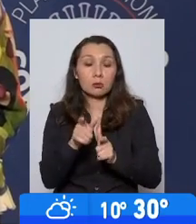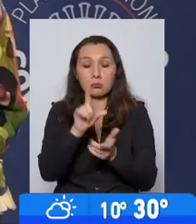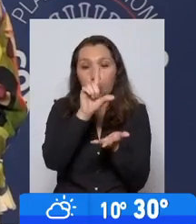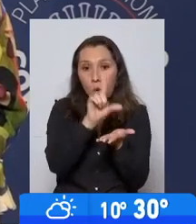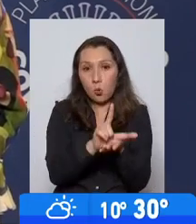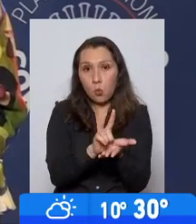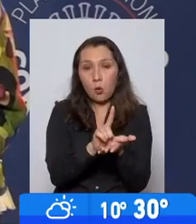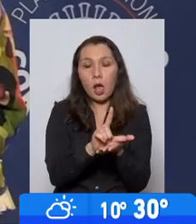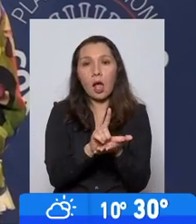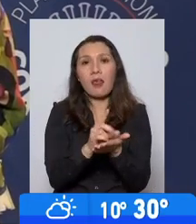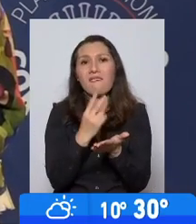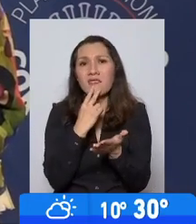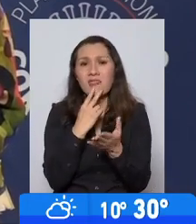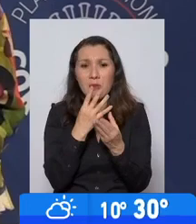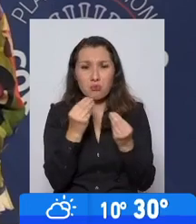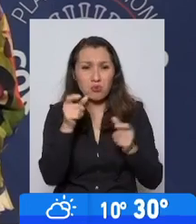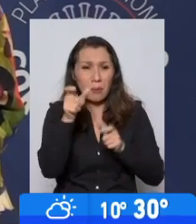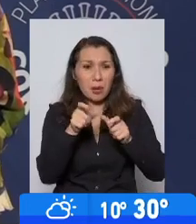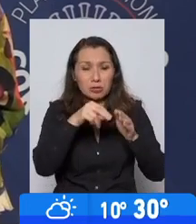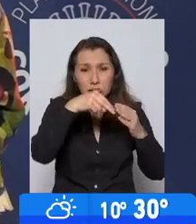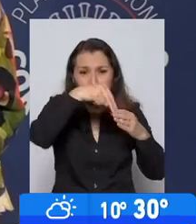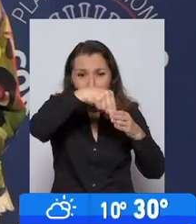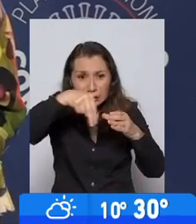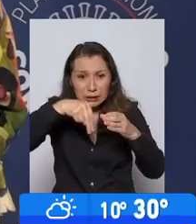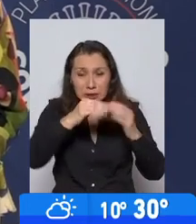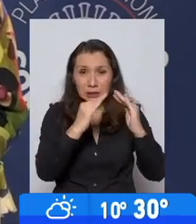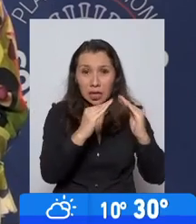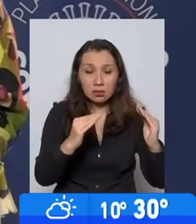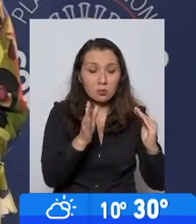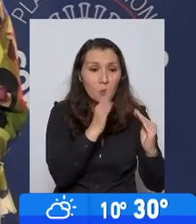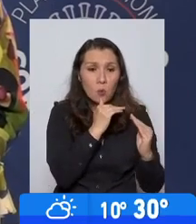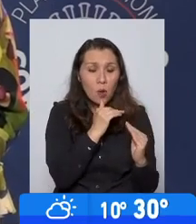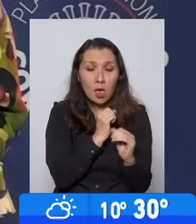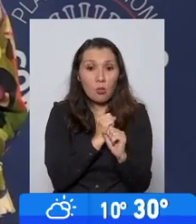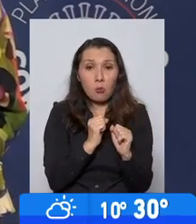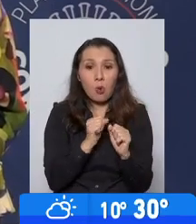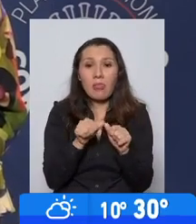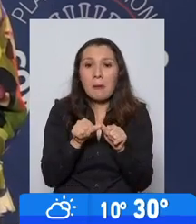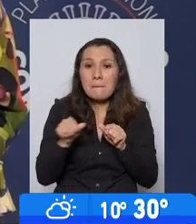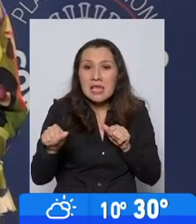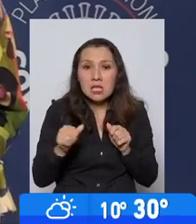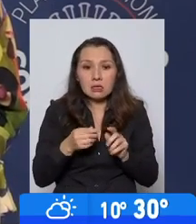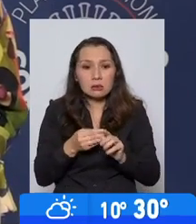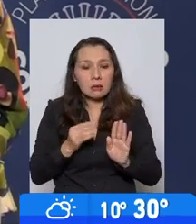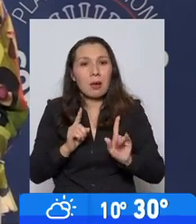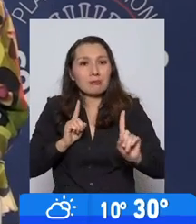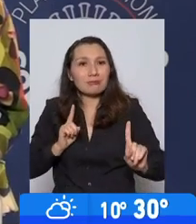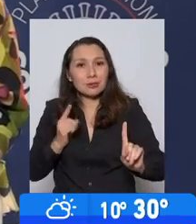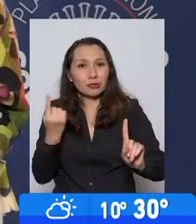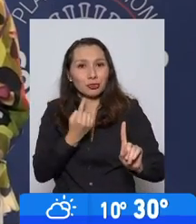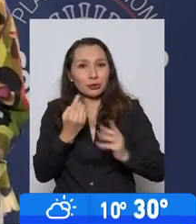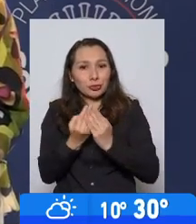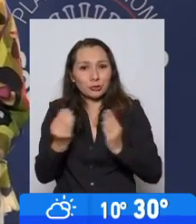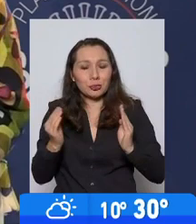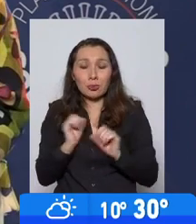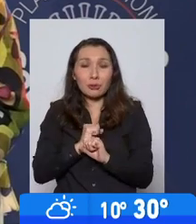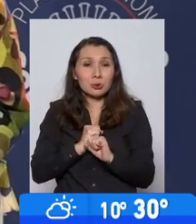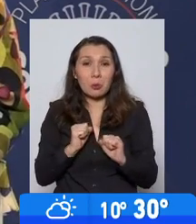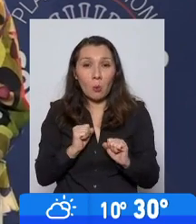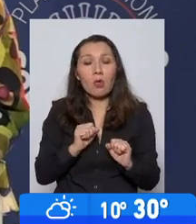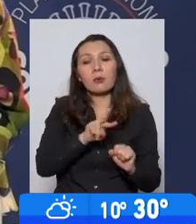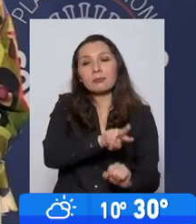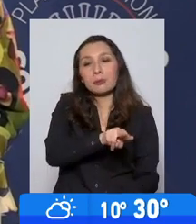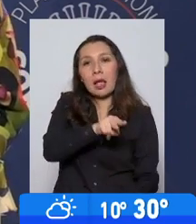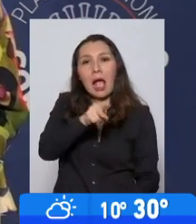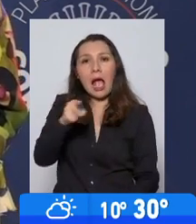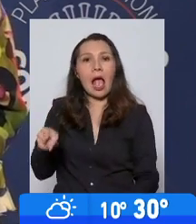lugar que viven varias personas no cuentan con los metros necesarios para poder realizar una cuarentena de